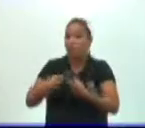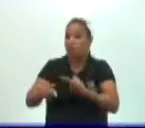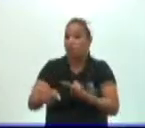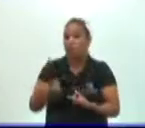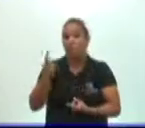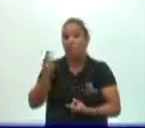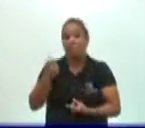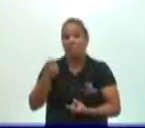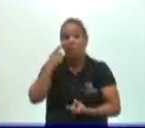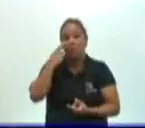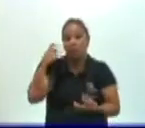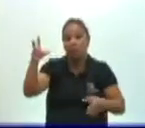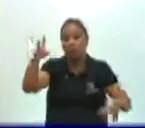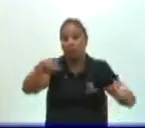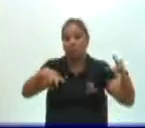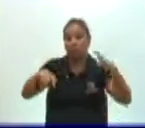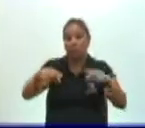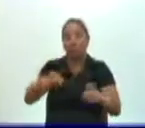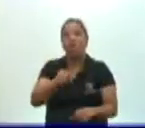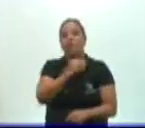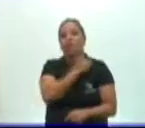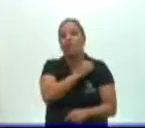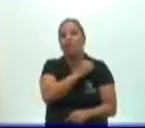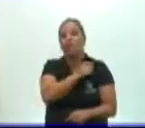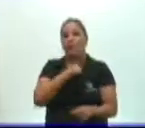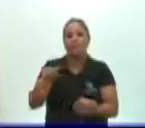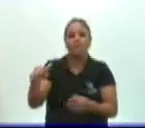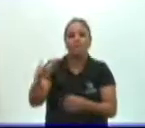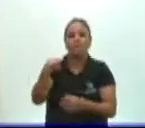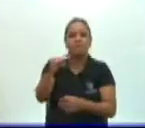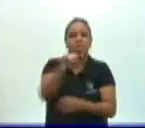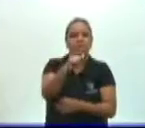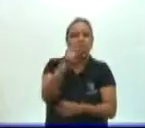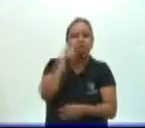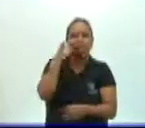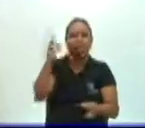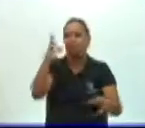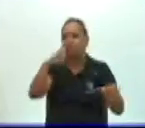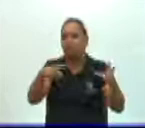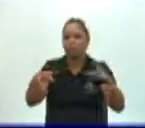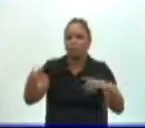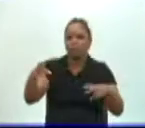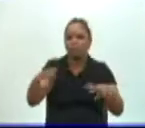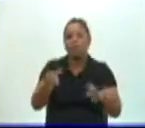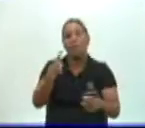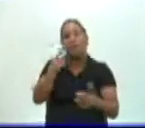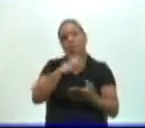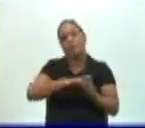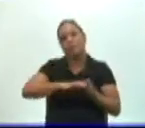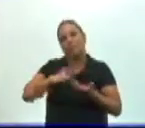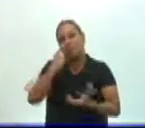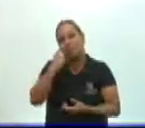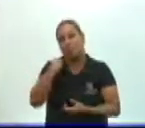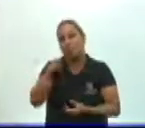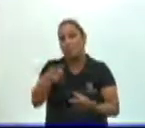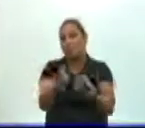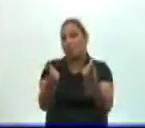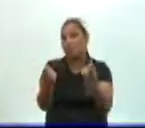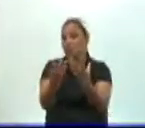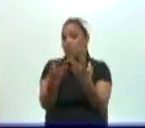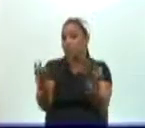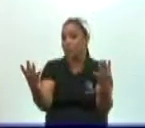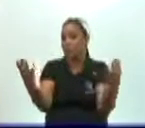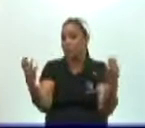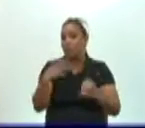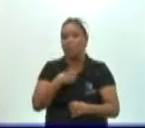Y comienzan los llamados viajes de exploración en África, que va a permitir precisamente conocer esos grandes recursos naturales que